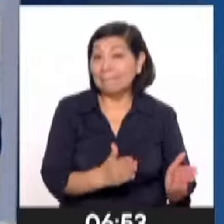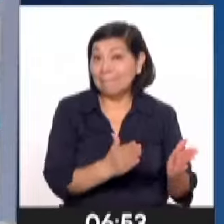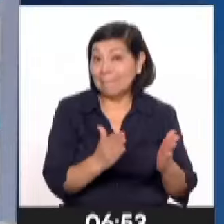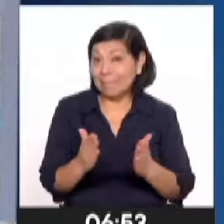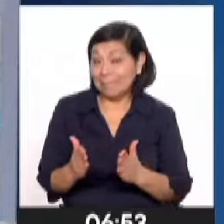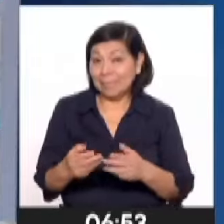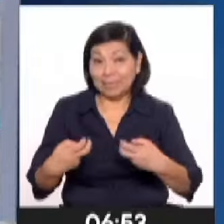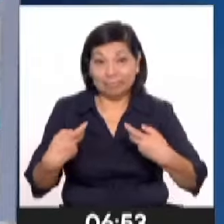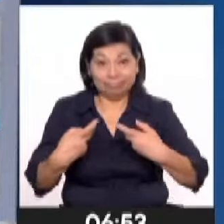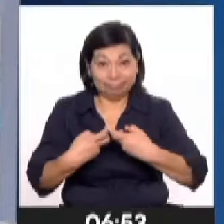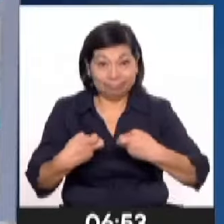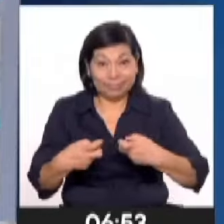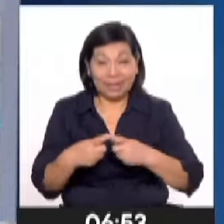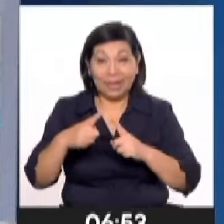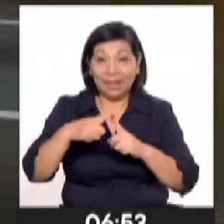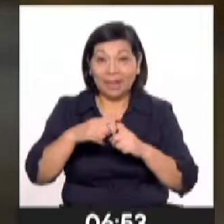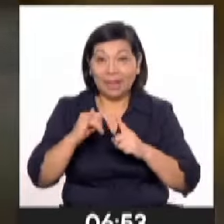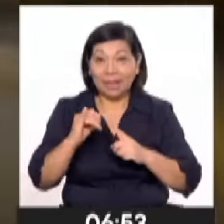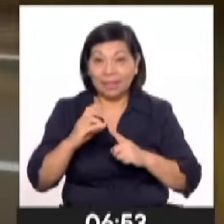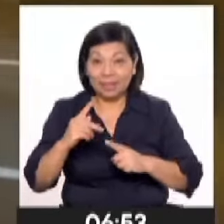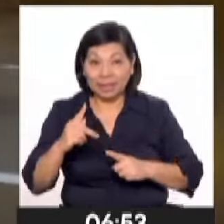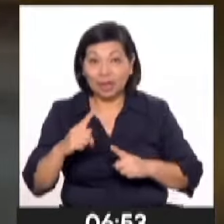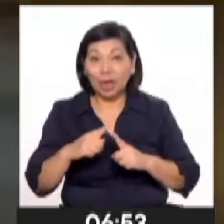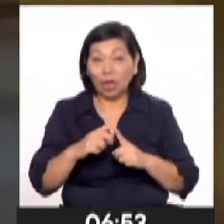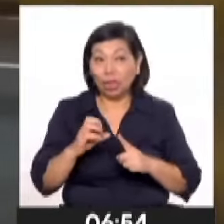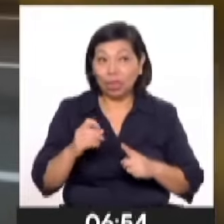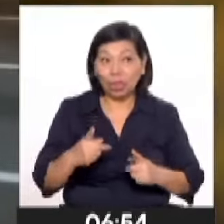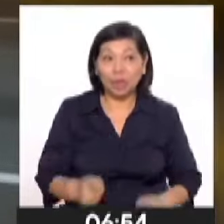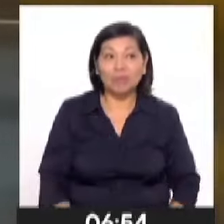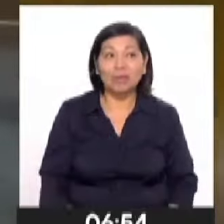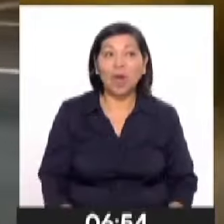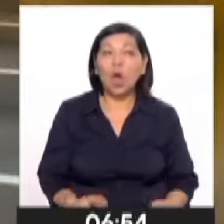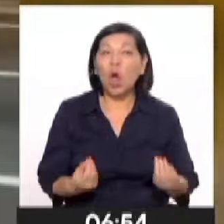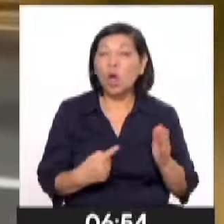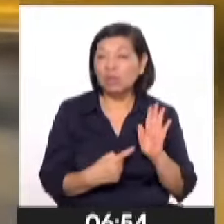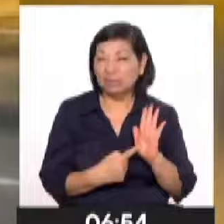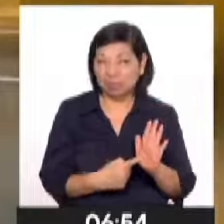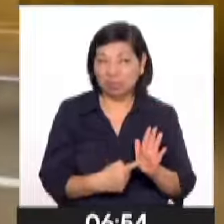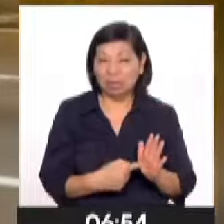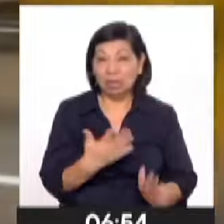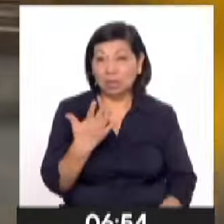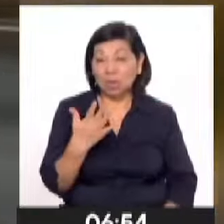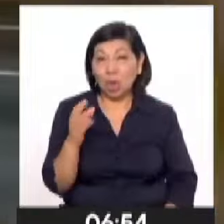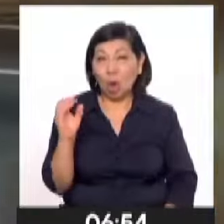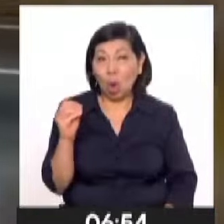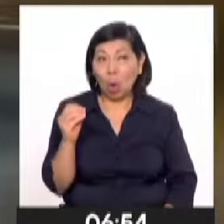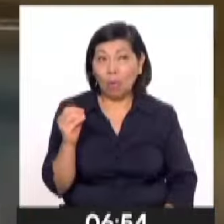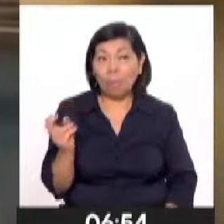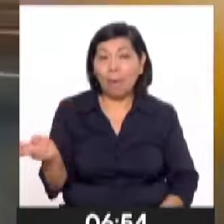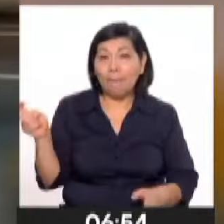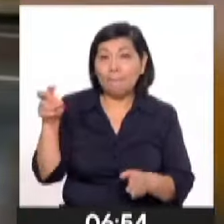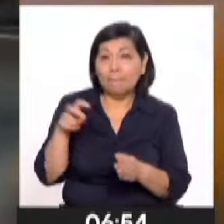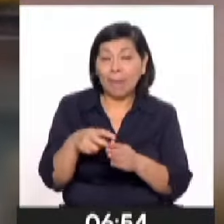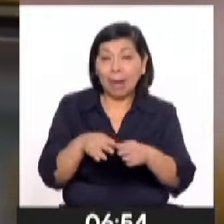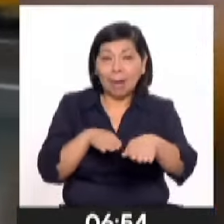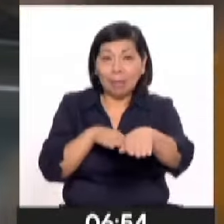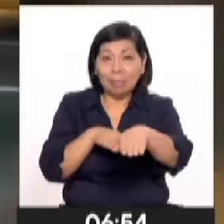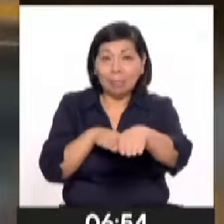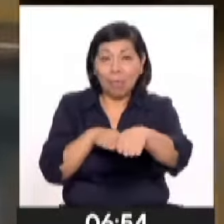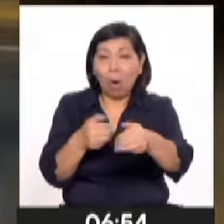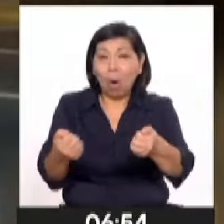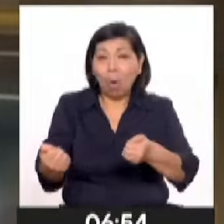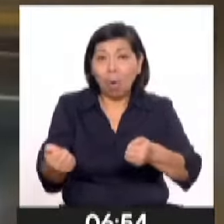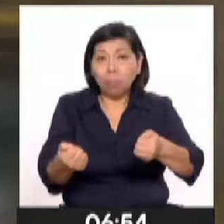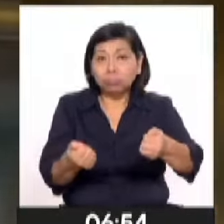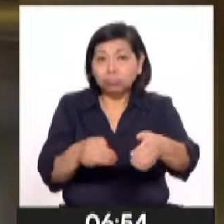Y a través de la red social TikTok se ha viralizado un video que muestra cinco niños trepados en la parte trasera de un